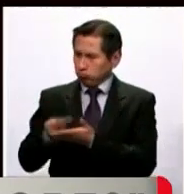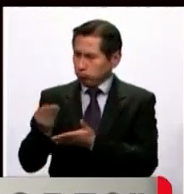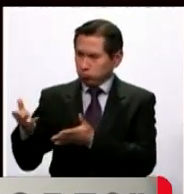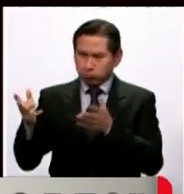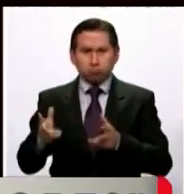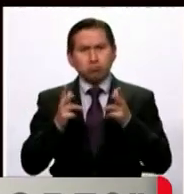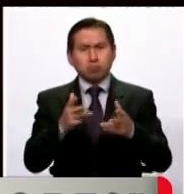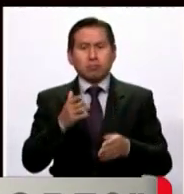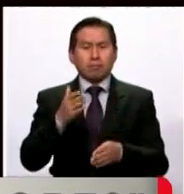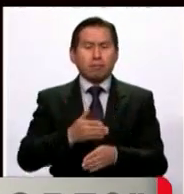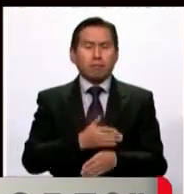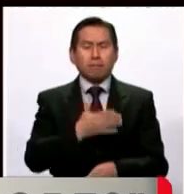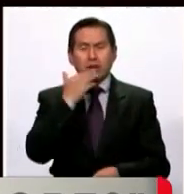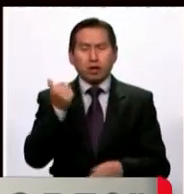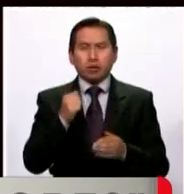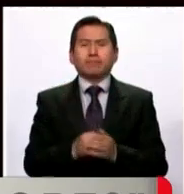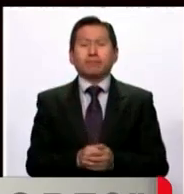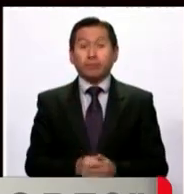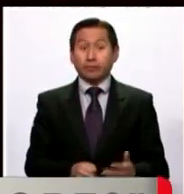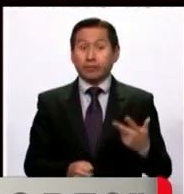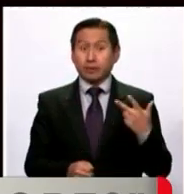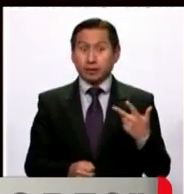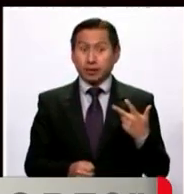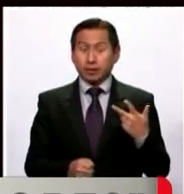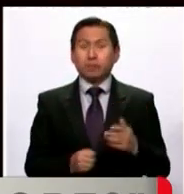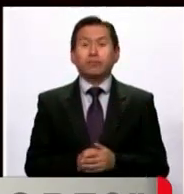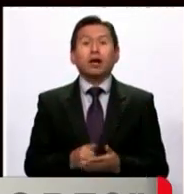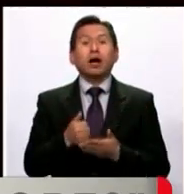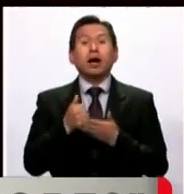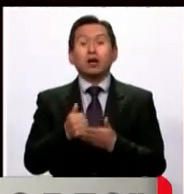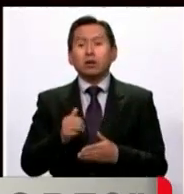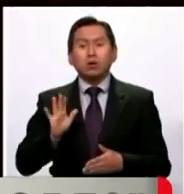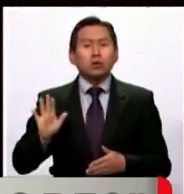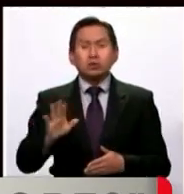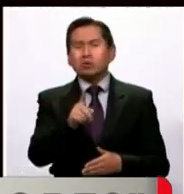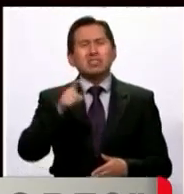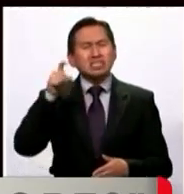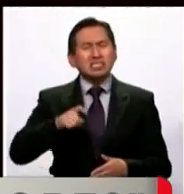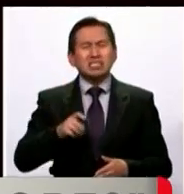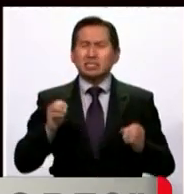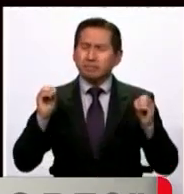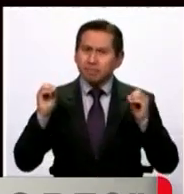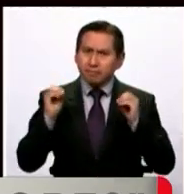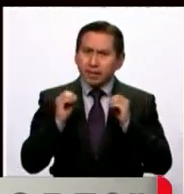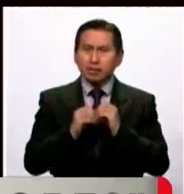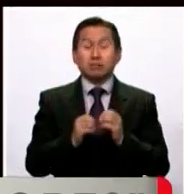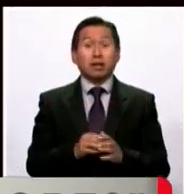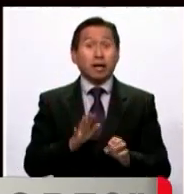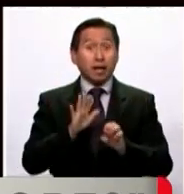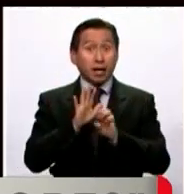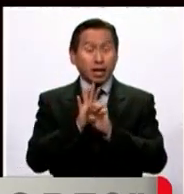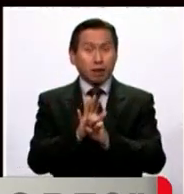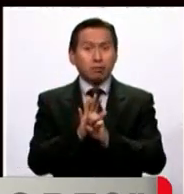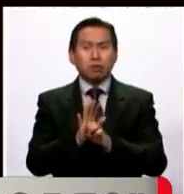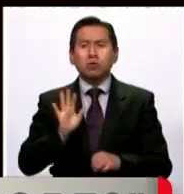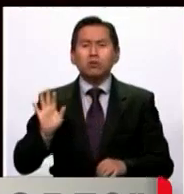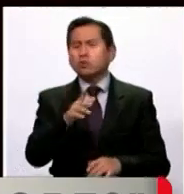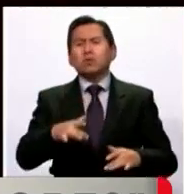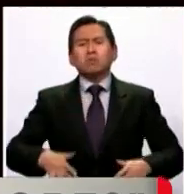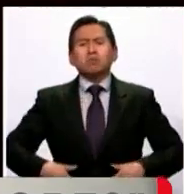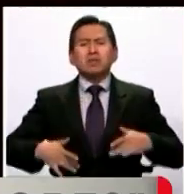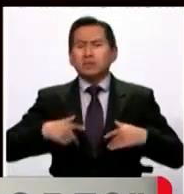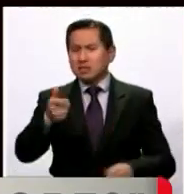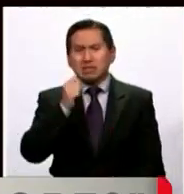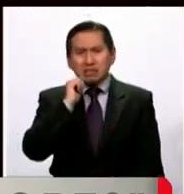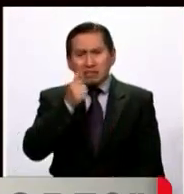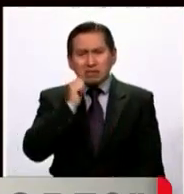a mejorar. 3. Ayudar a los que más necesitan. Por ejemplo, a los que viven del día a